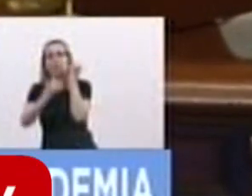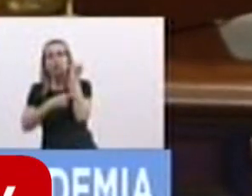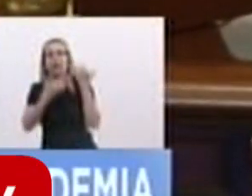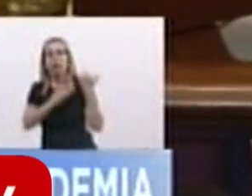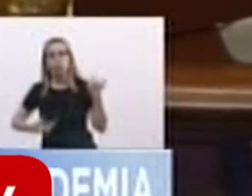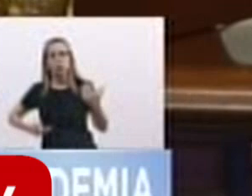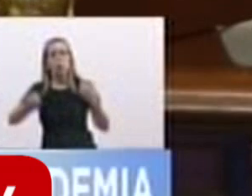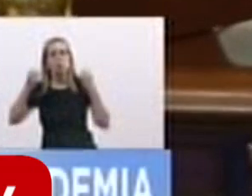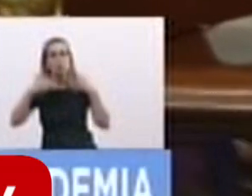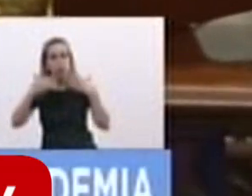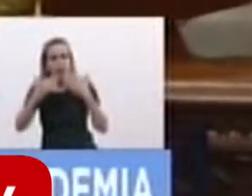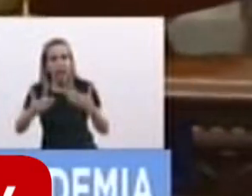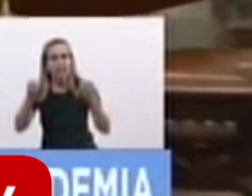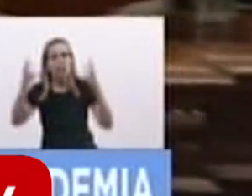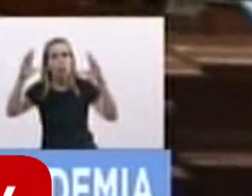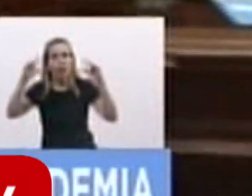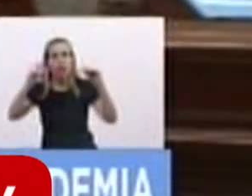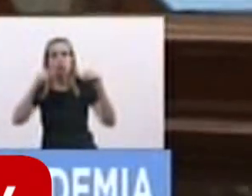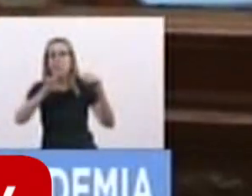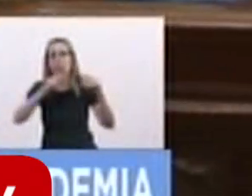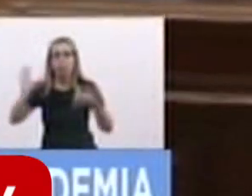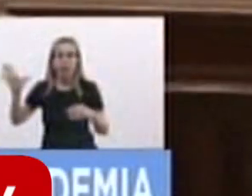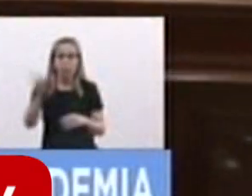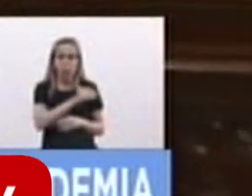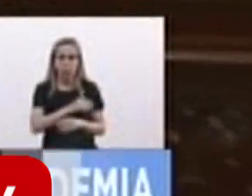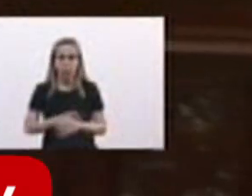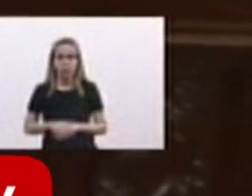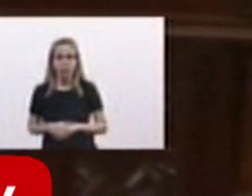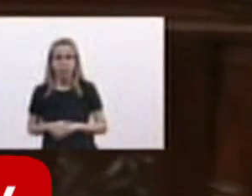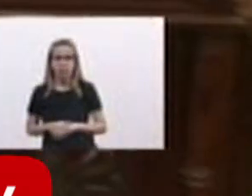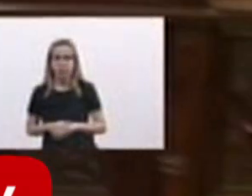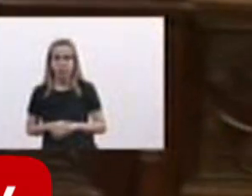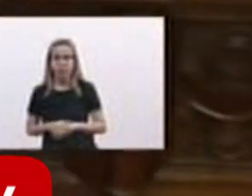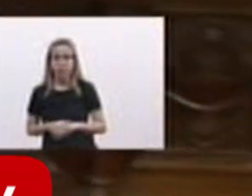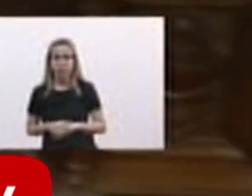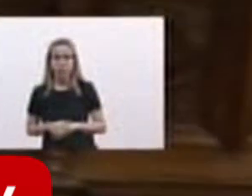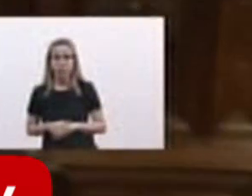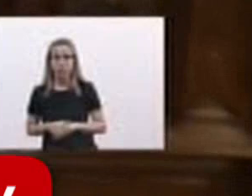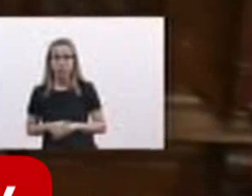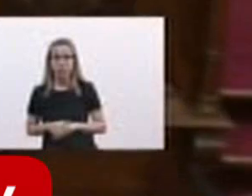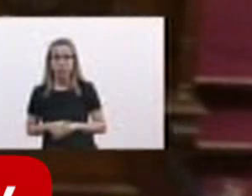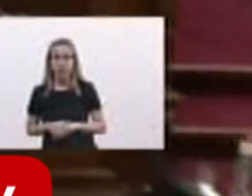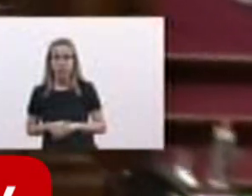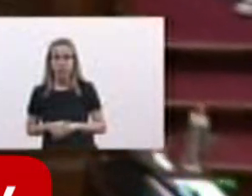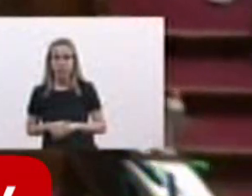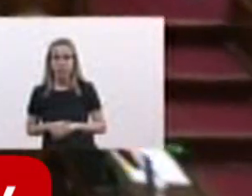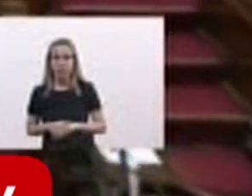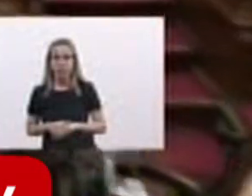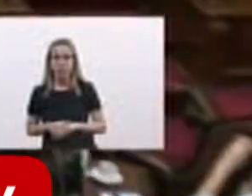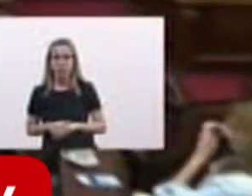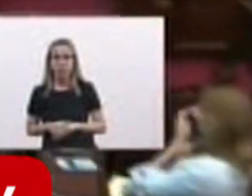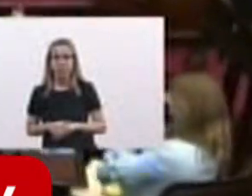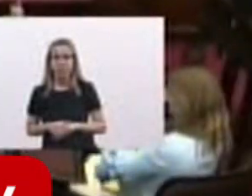Muchas gracias, buenas noches a todos y a todas. El Senado entonces ha votado afirmativamente para que